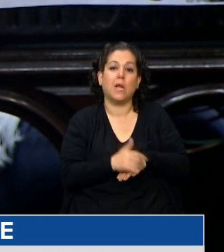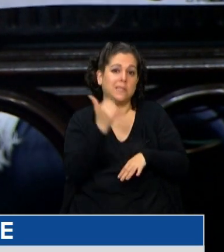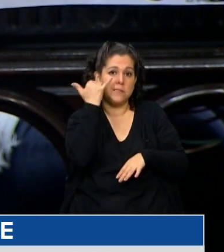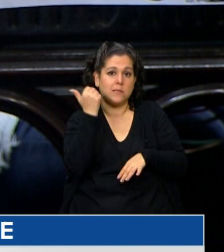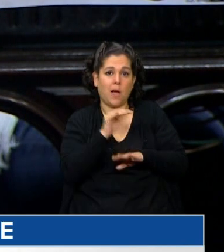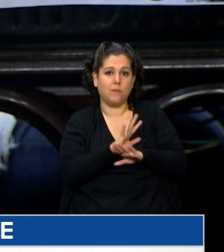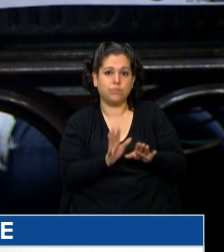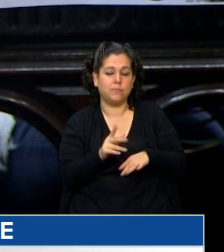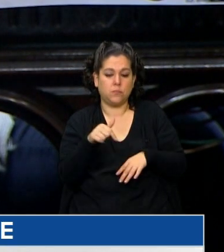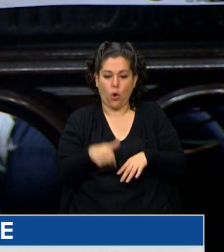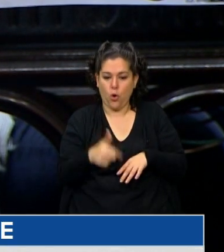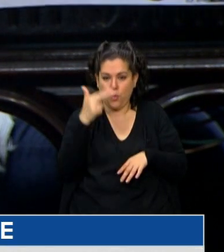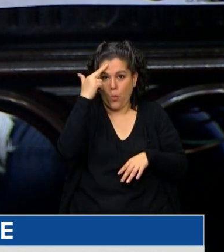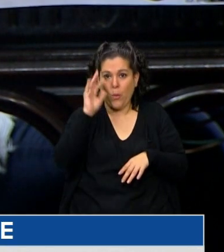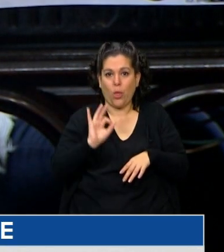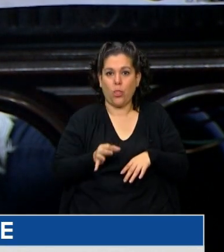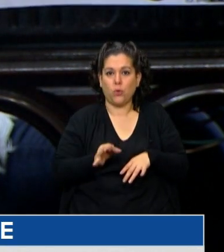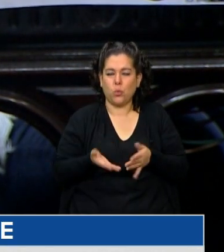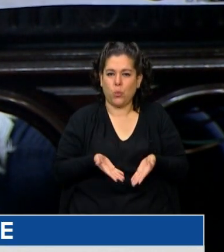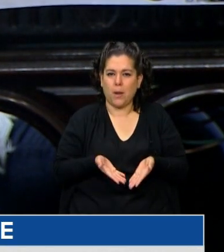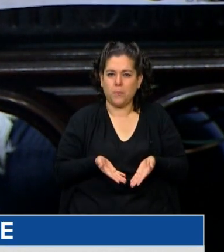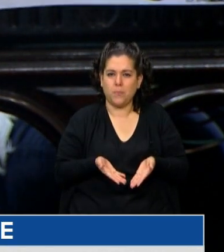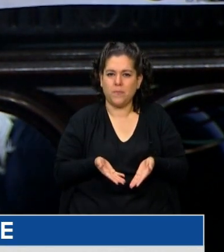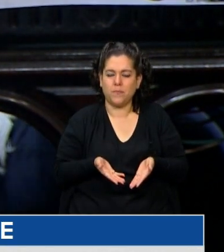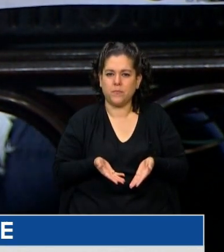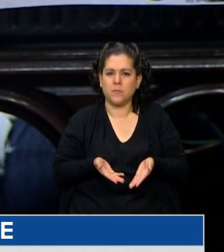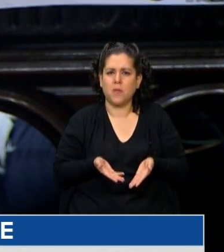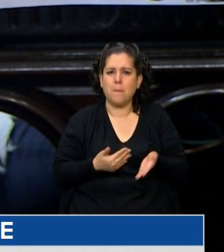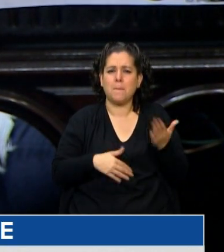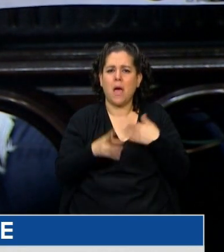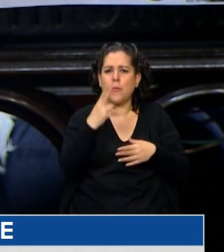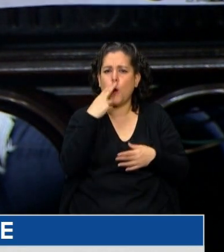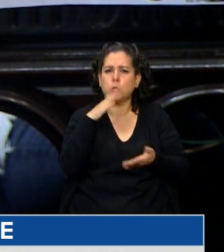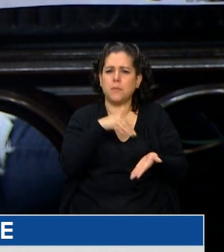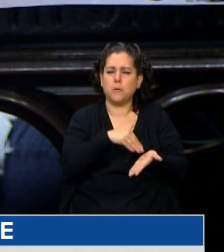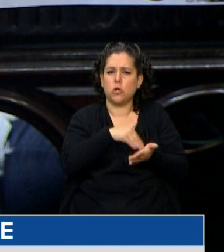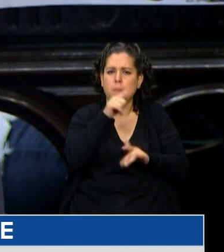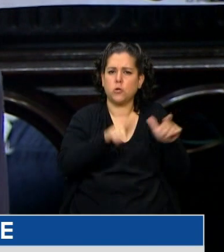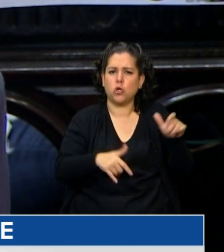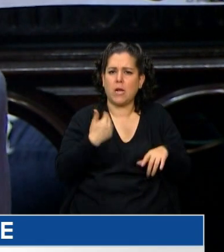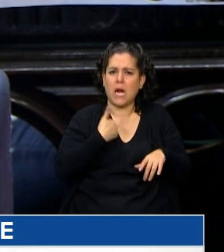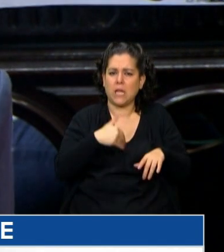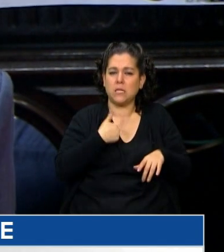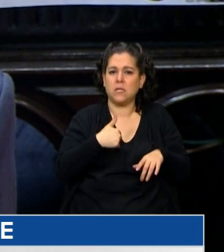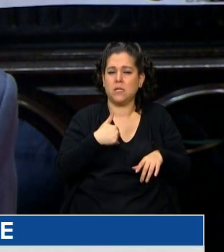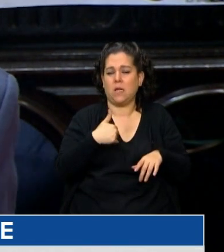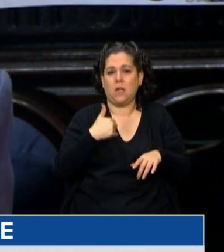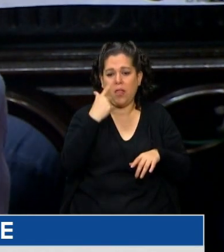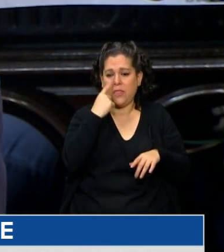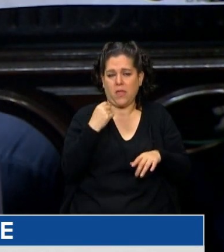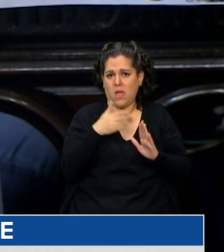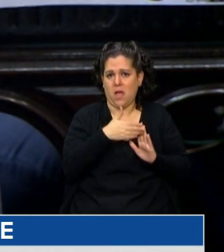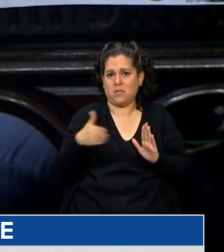Ya al 9 de octubre hay más de 11 millones de argentinos durante estos 9 días de